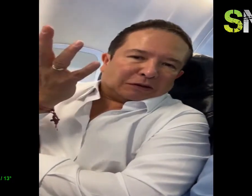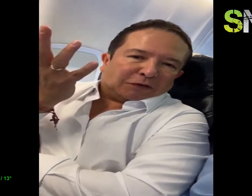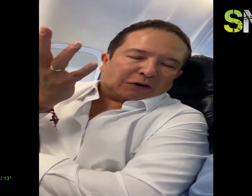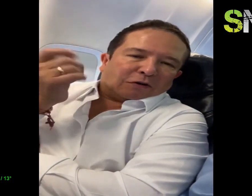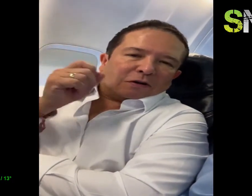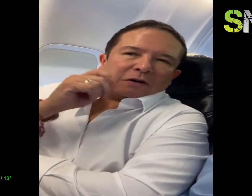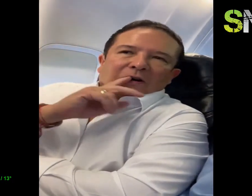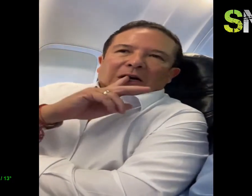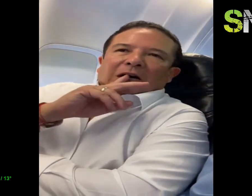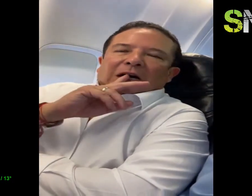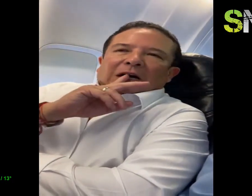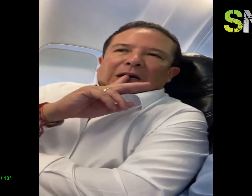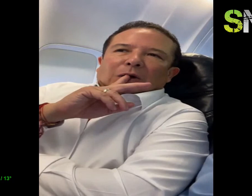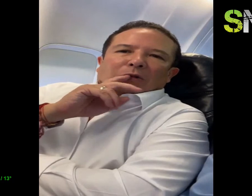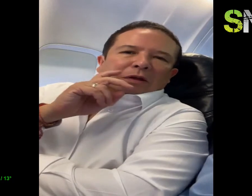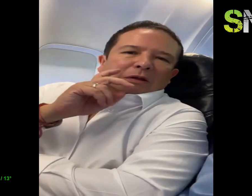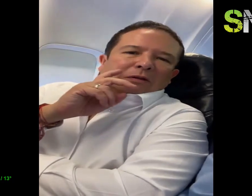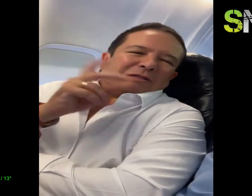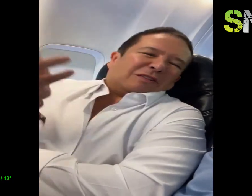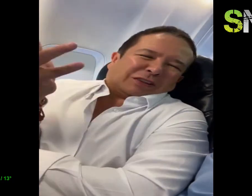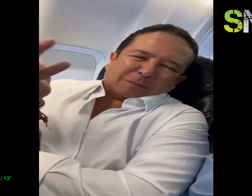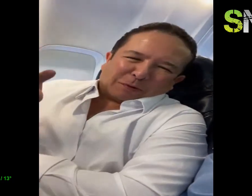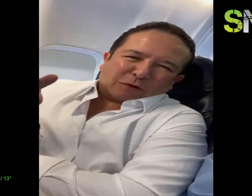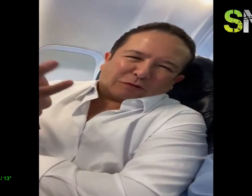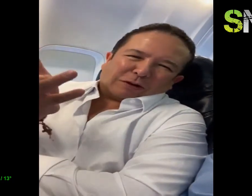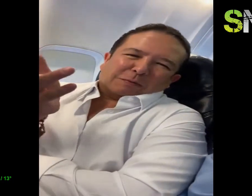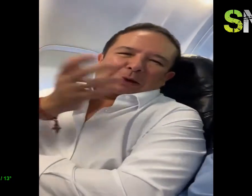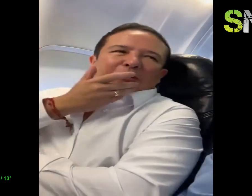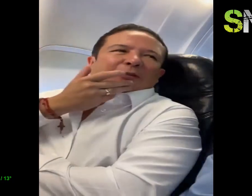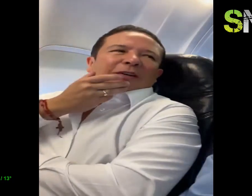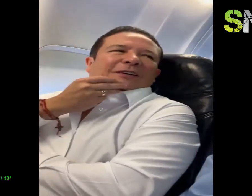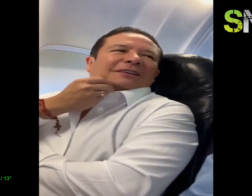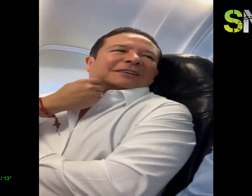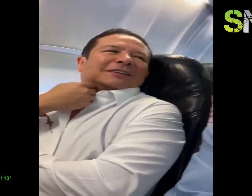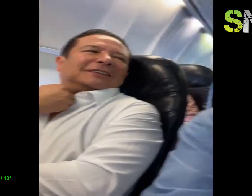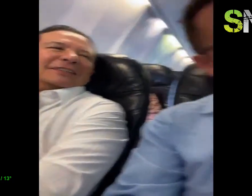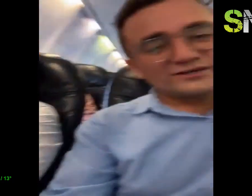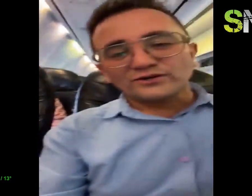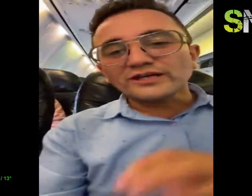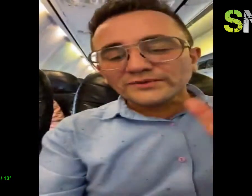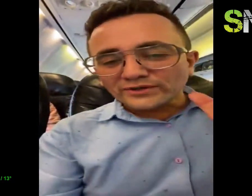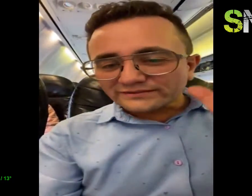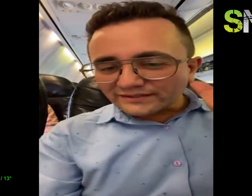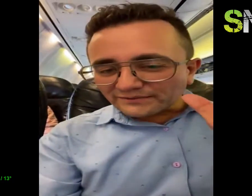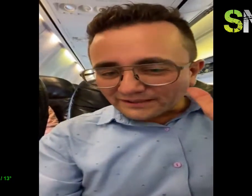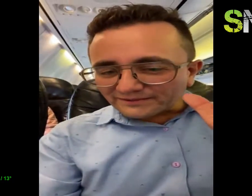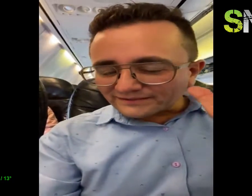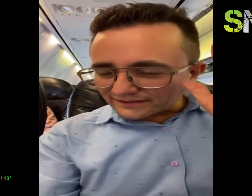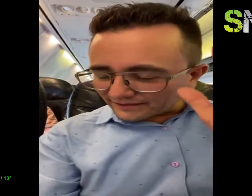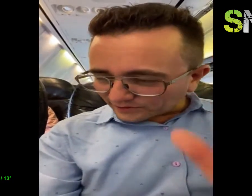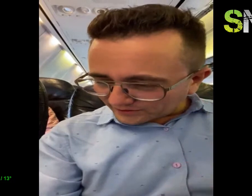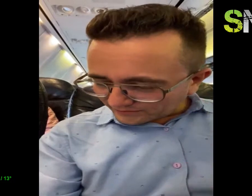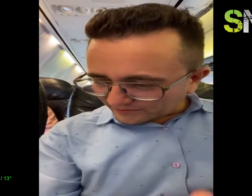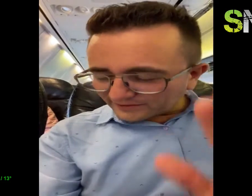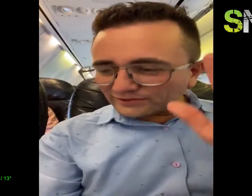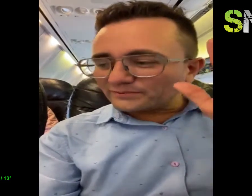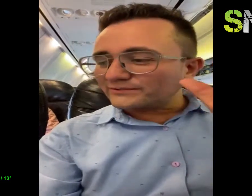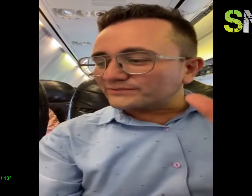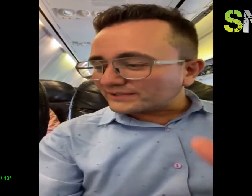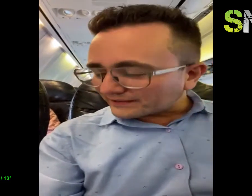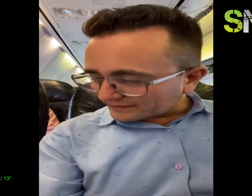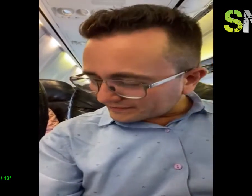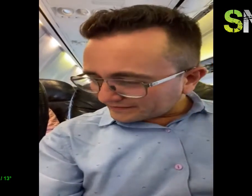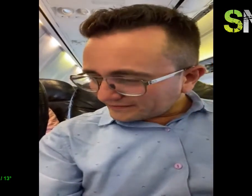la hora del Pacífico y o de, no sé, pero 2 horas menos. Oye, amigo, es inevitable estar aquí contigo y